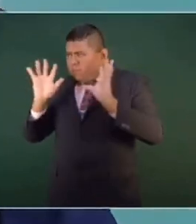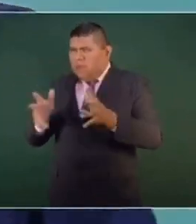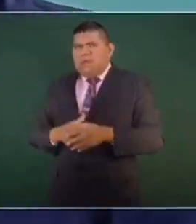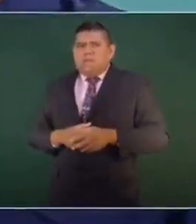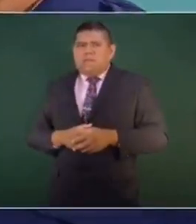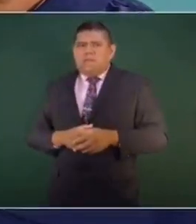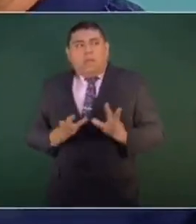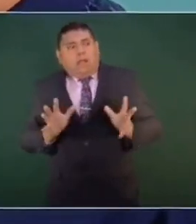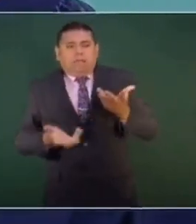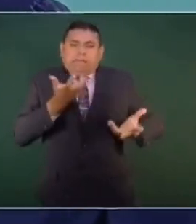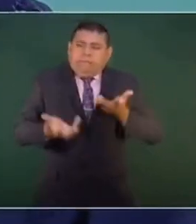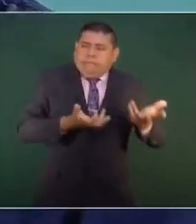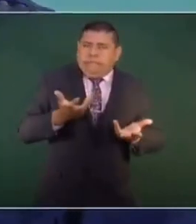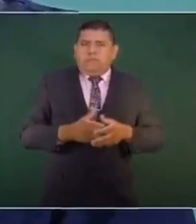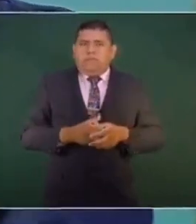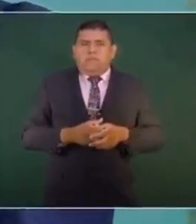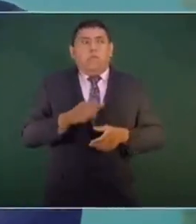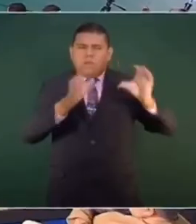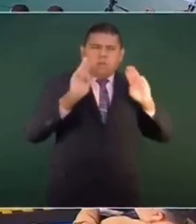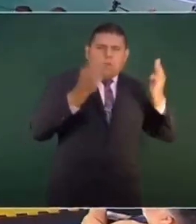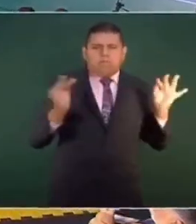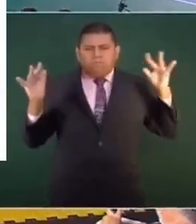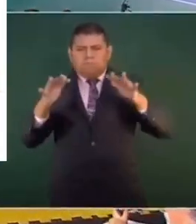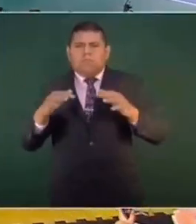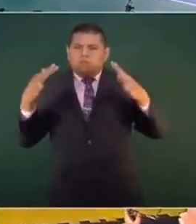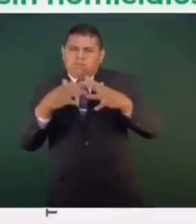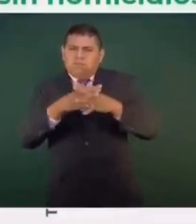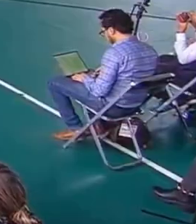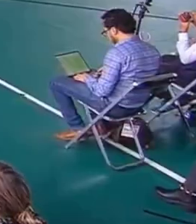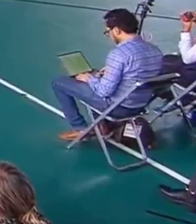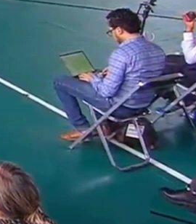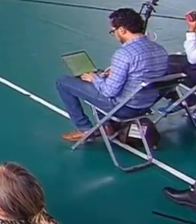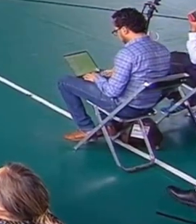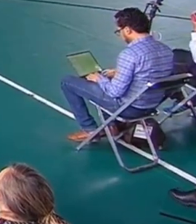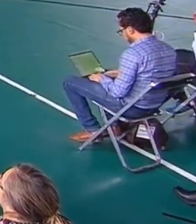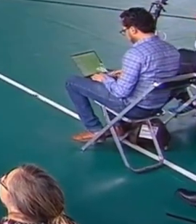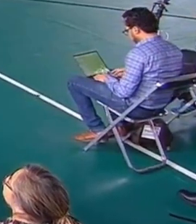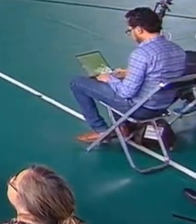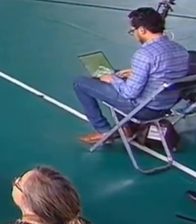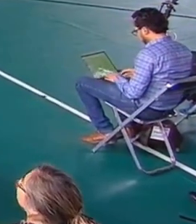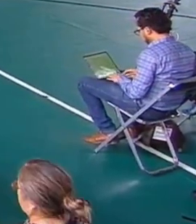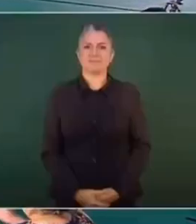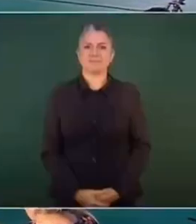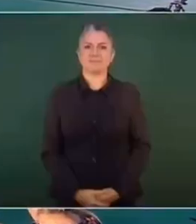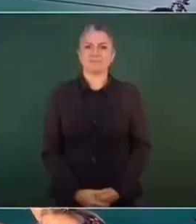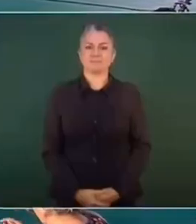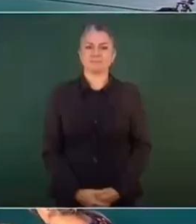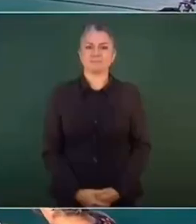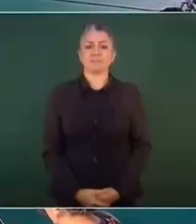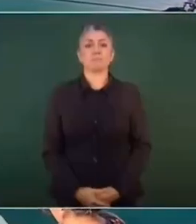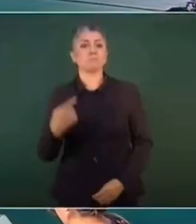que no tienen buena información. Así estuvo ayer. Nada más que los datos nuestros